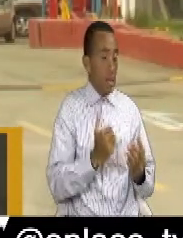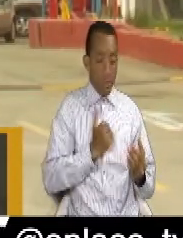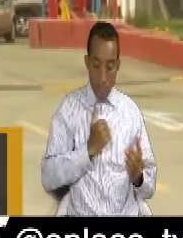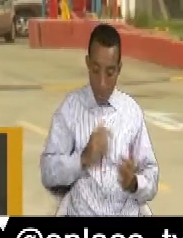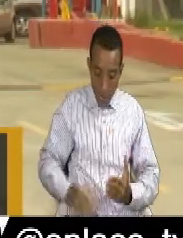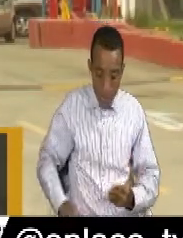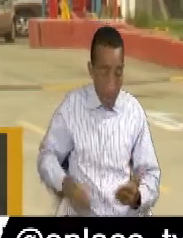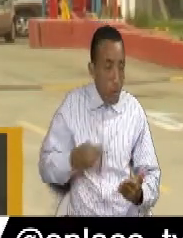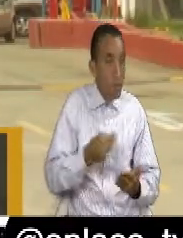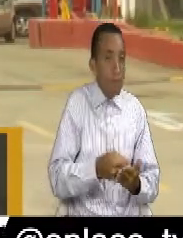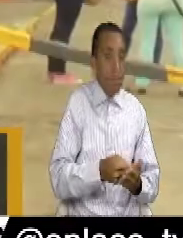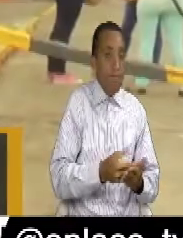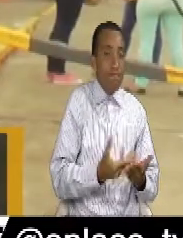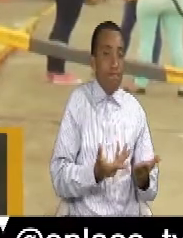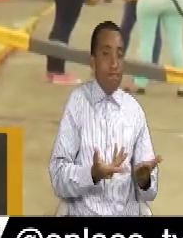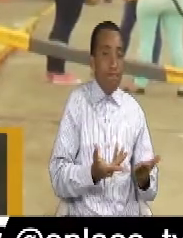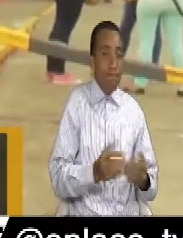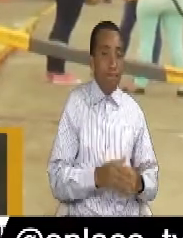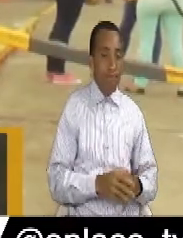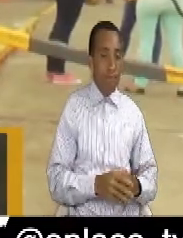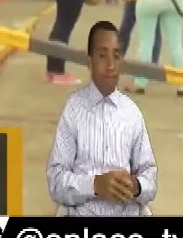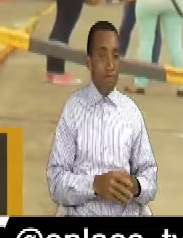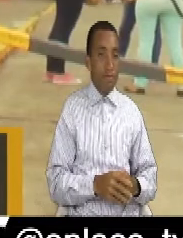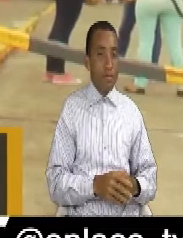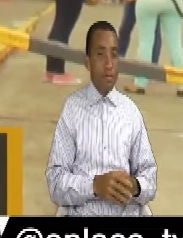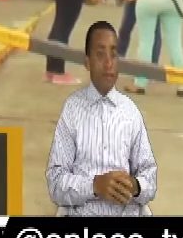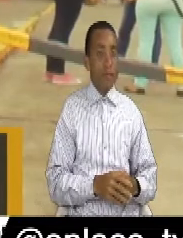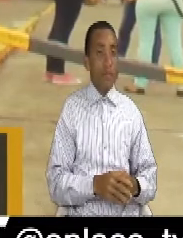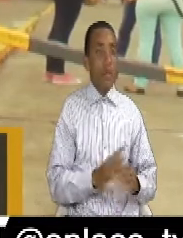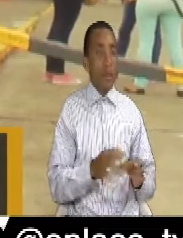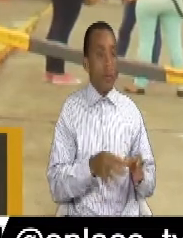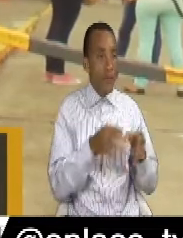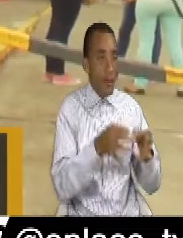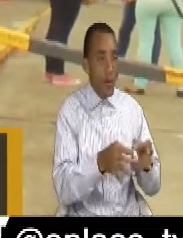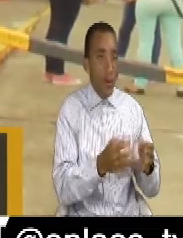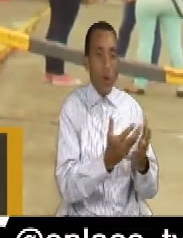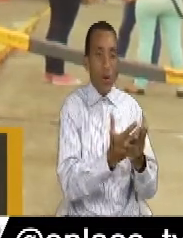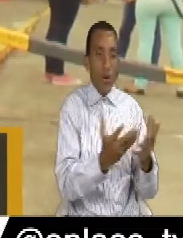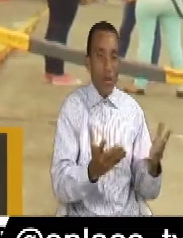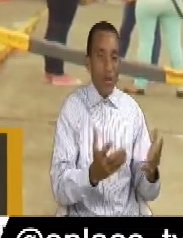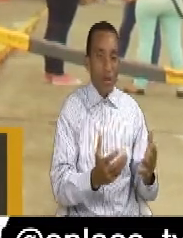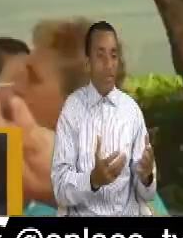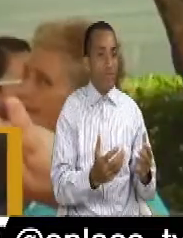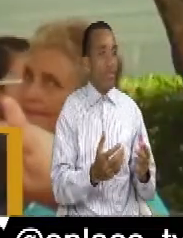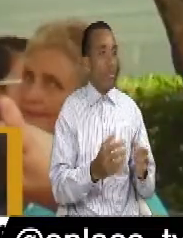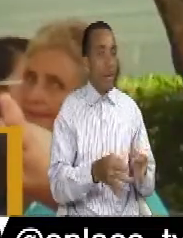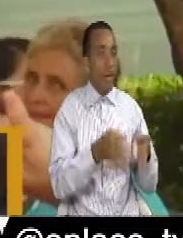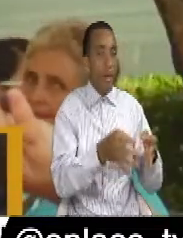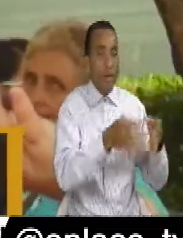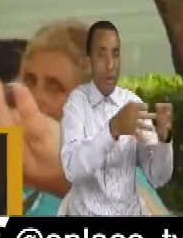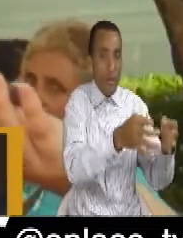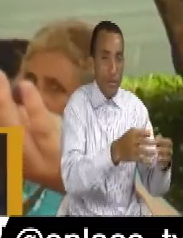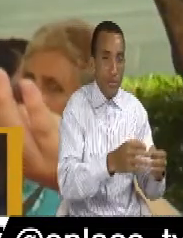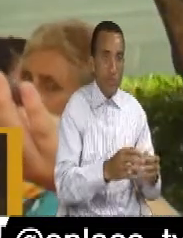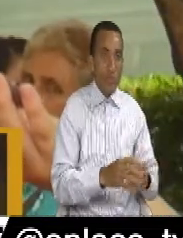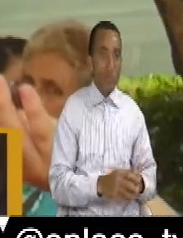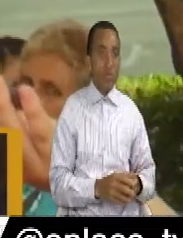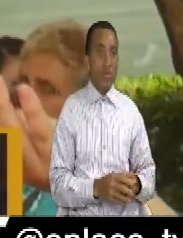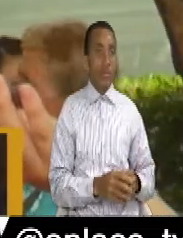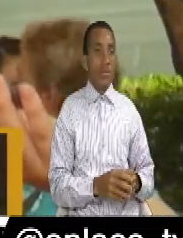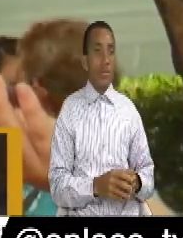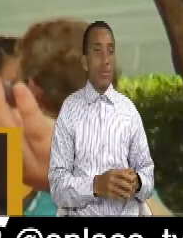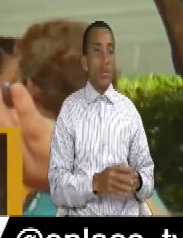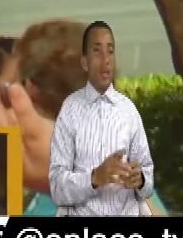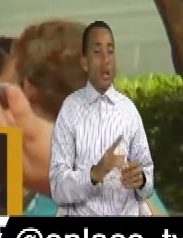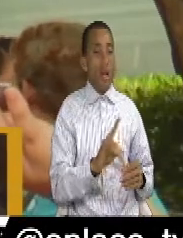¿sí? Pero nos ha tocado aplazar muchísimas cosas, muchísimo. Sí, inclusive hasta de pronto